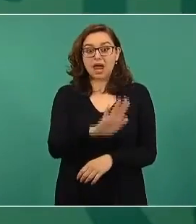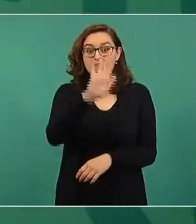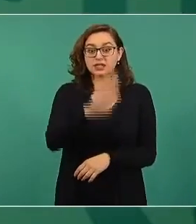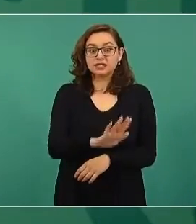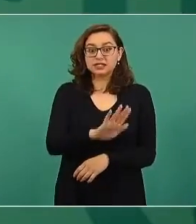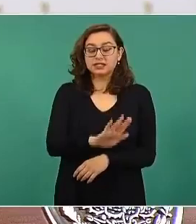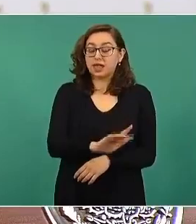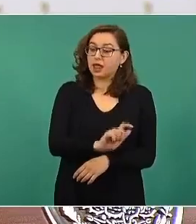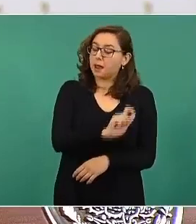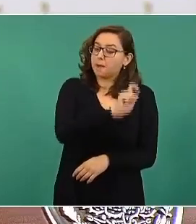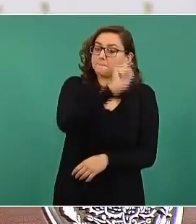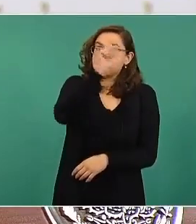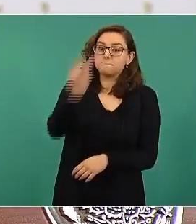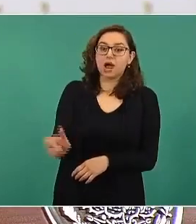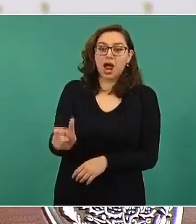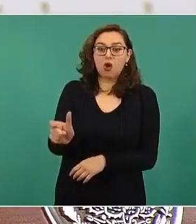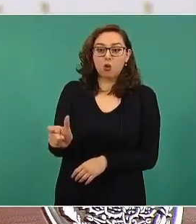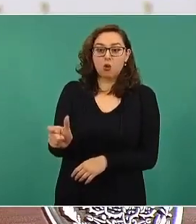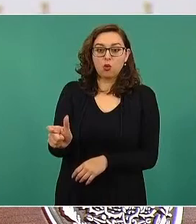le da